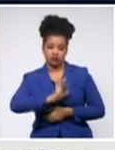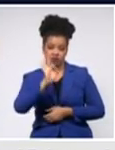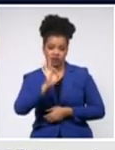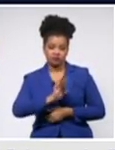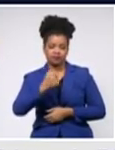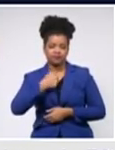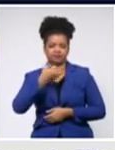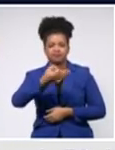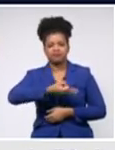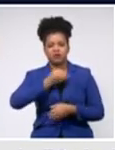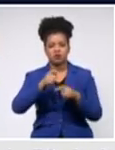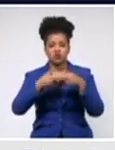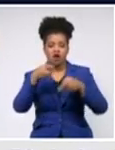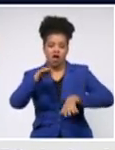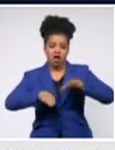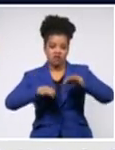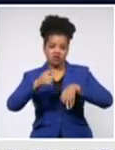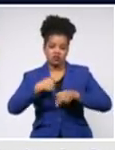a veces yo digo,